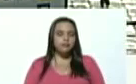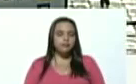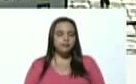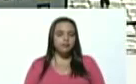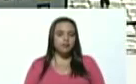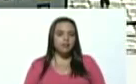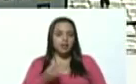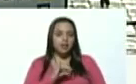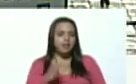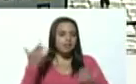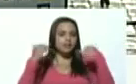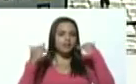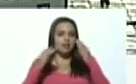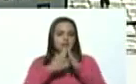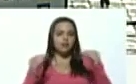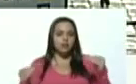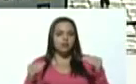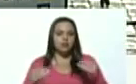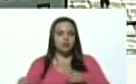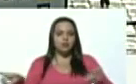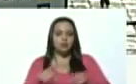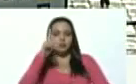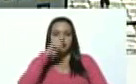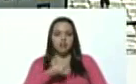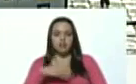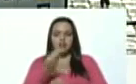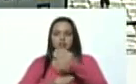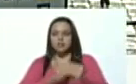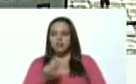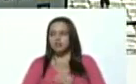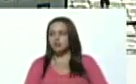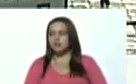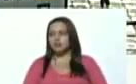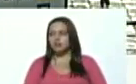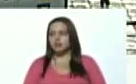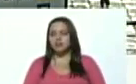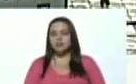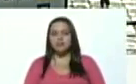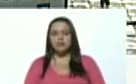celebrar todos los cumpleaños que no ha celebrado. ¿Ah?